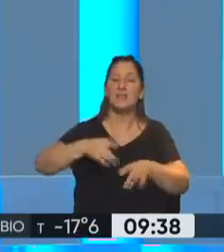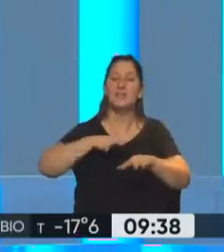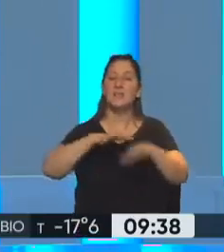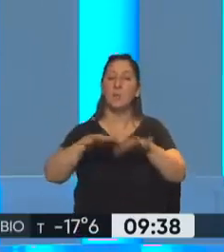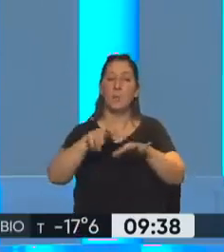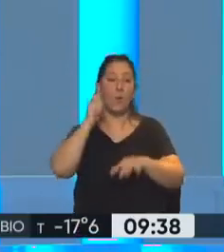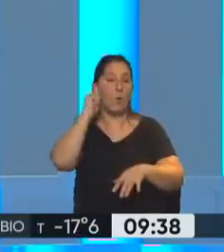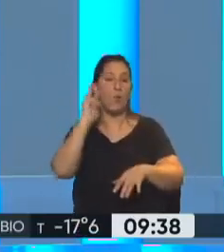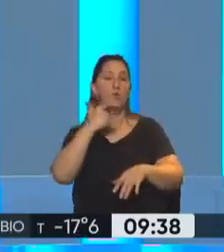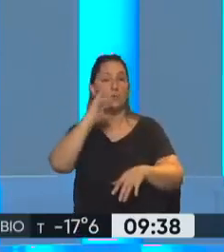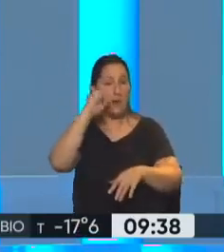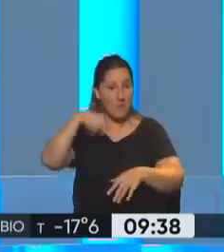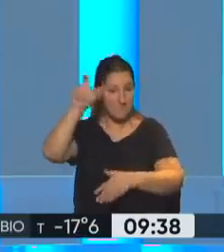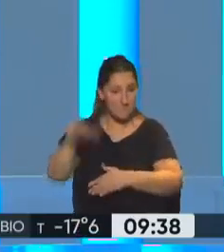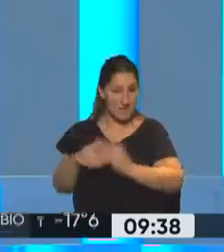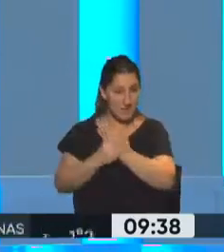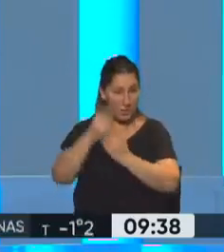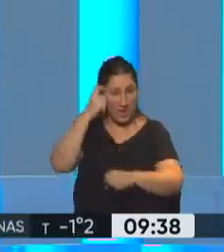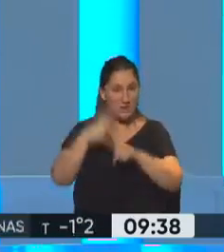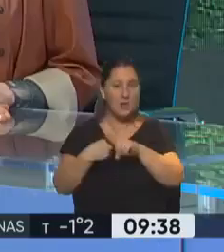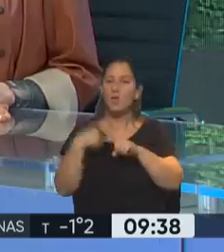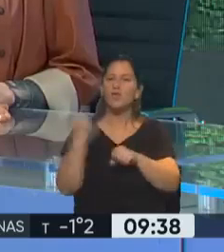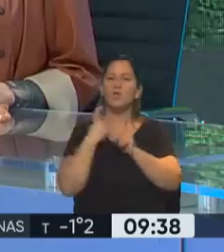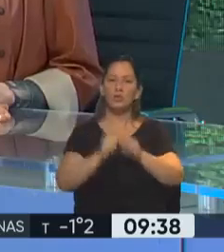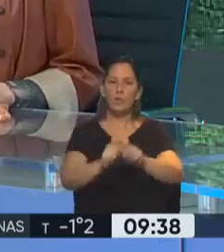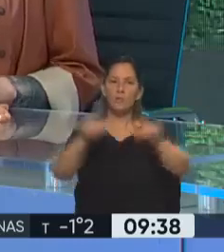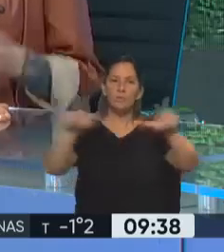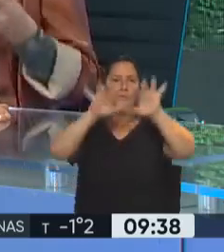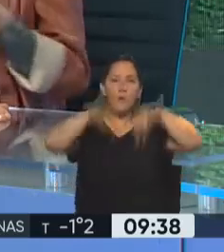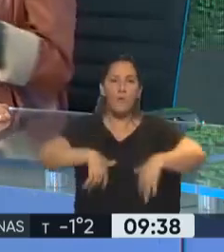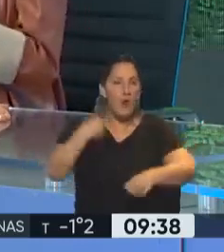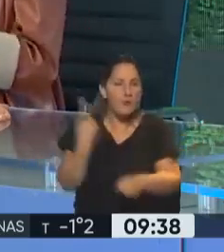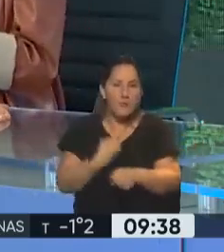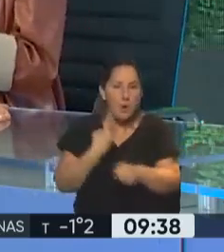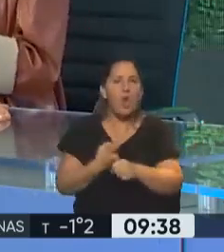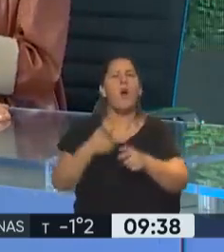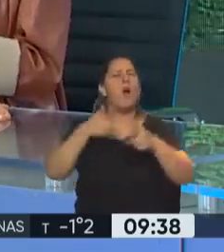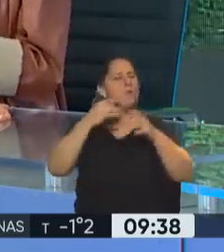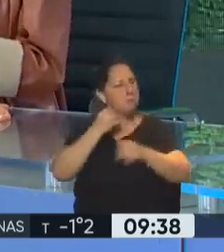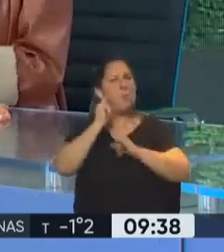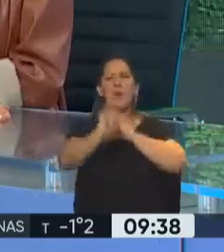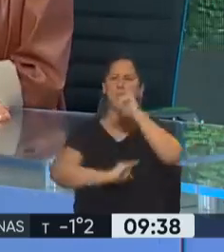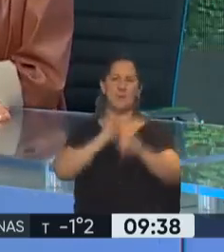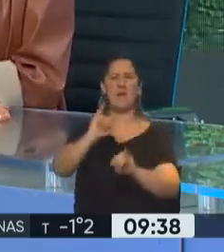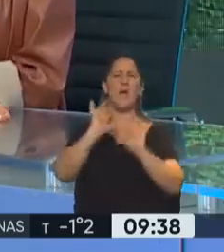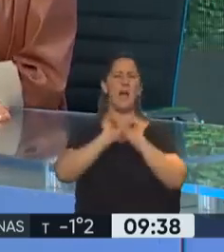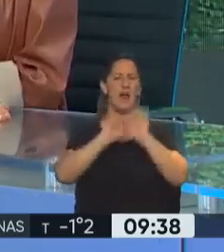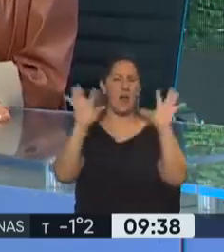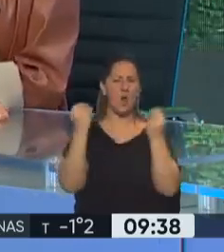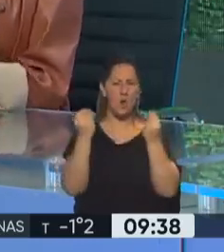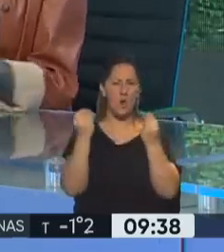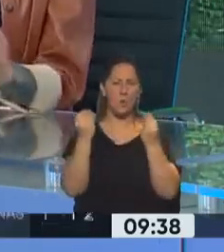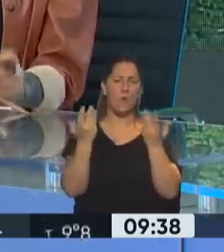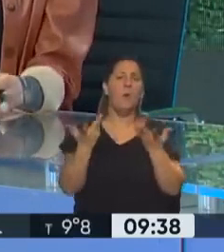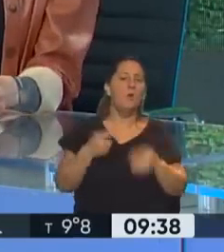pasa con un man también pasa porque no nos podíamos acceder al formulario y le había definido en la práctica como si de implementar yo porque digo con los niveles de evasión